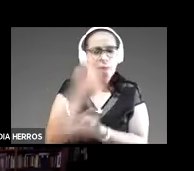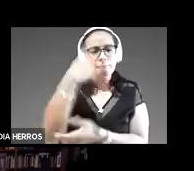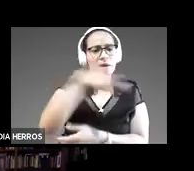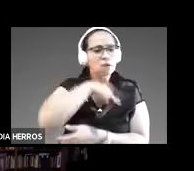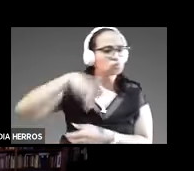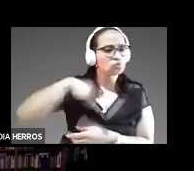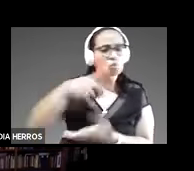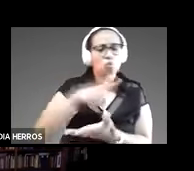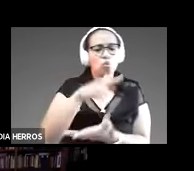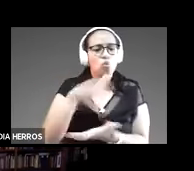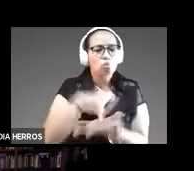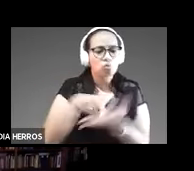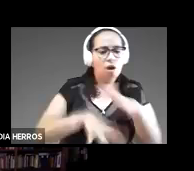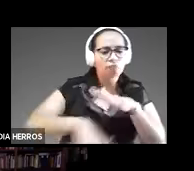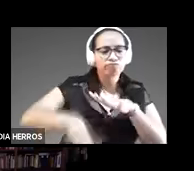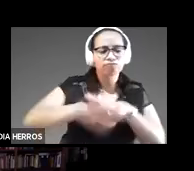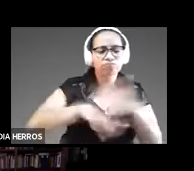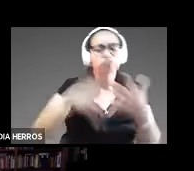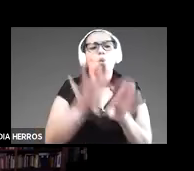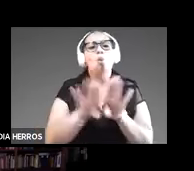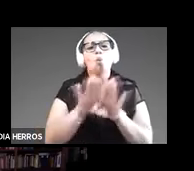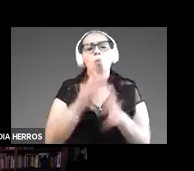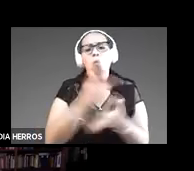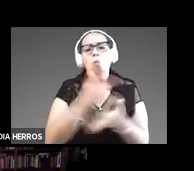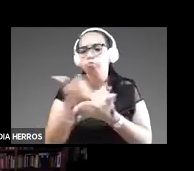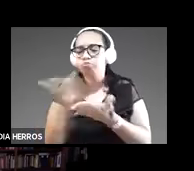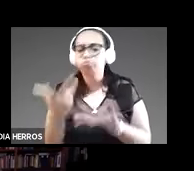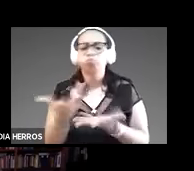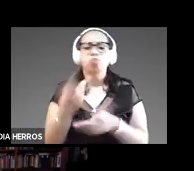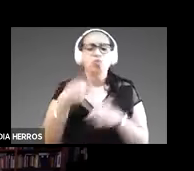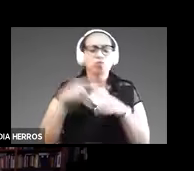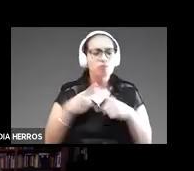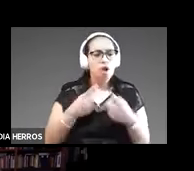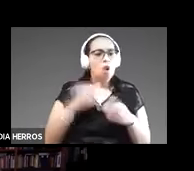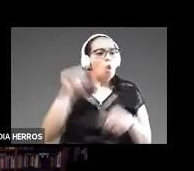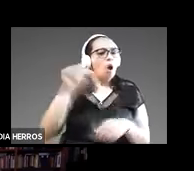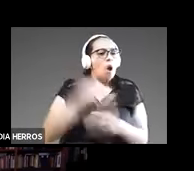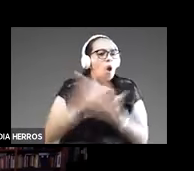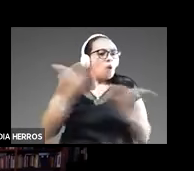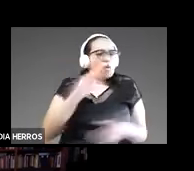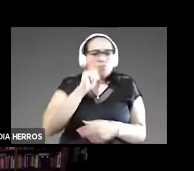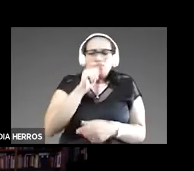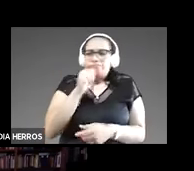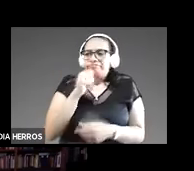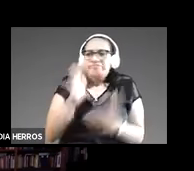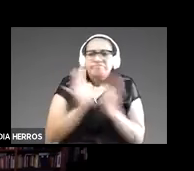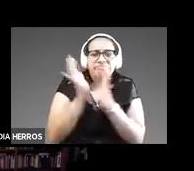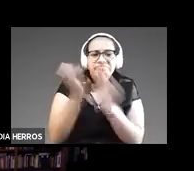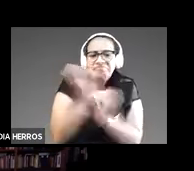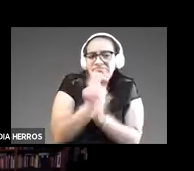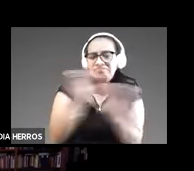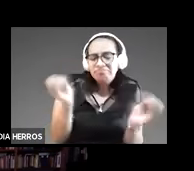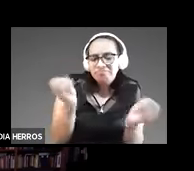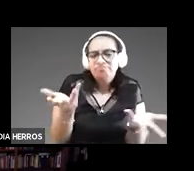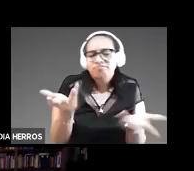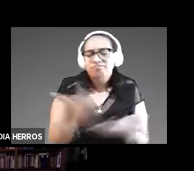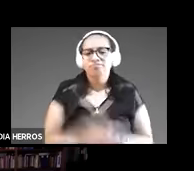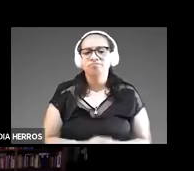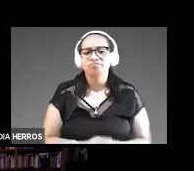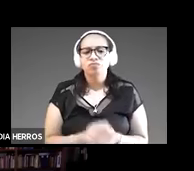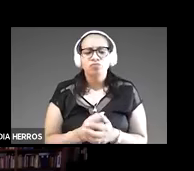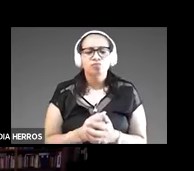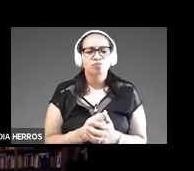de presupuesto participativo, ¿no? O sea, hoy nadie participa. O sea, hoy, o sea,